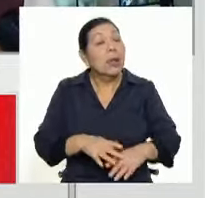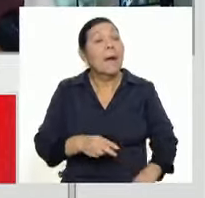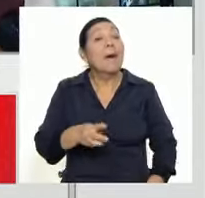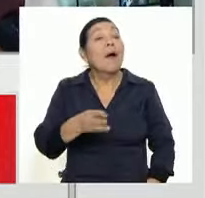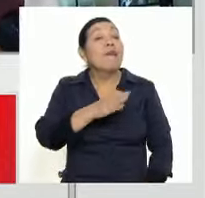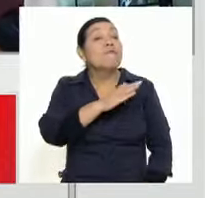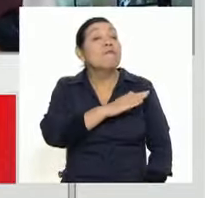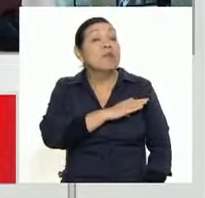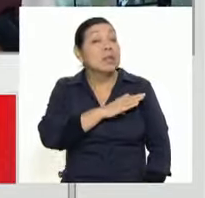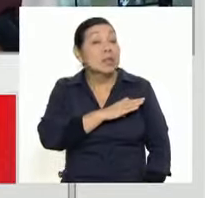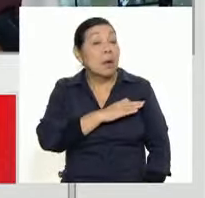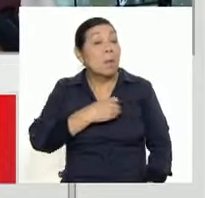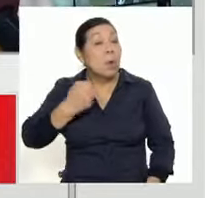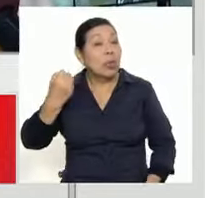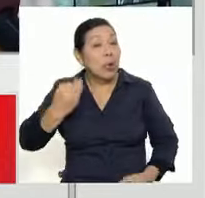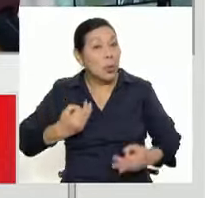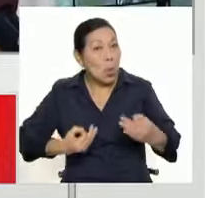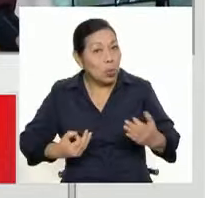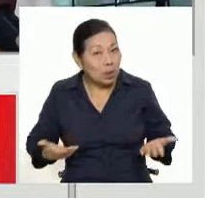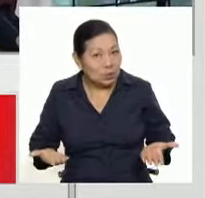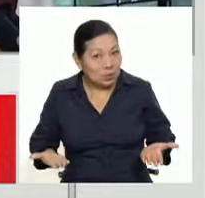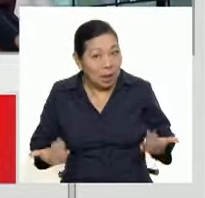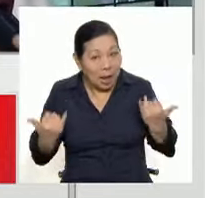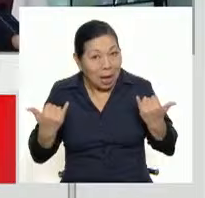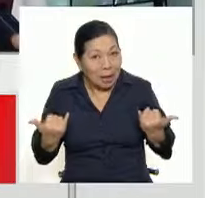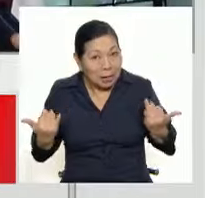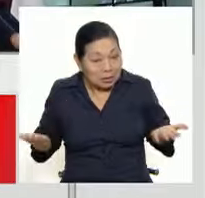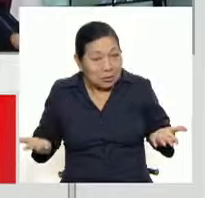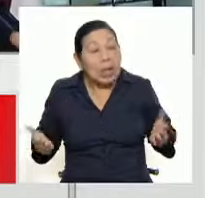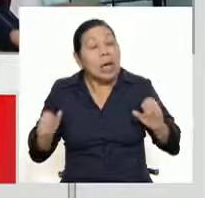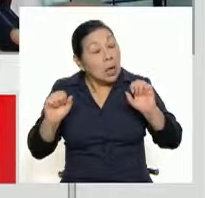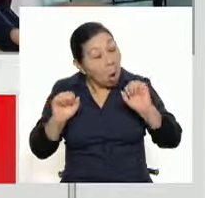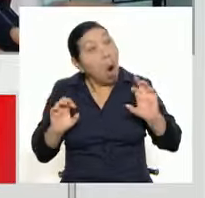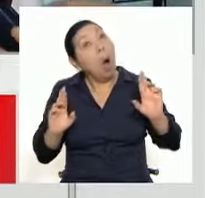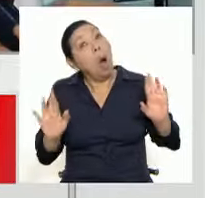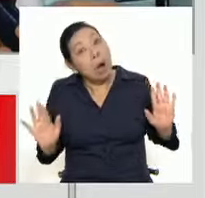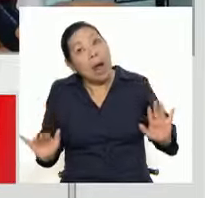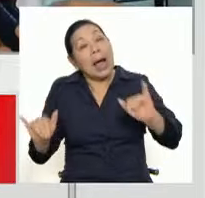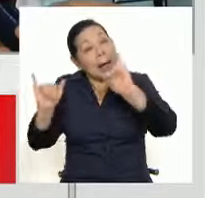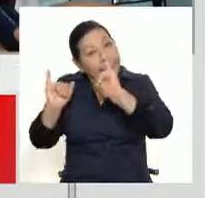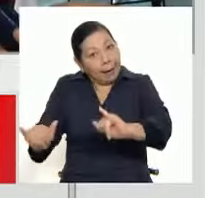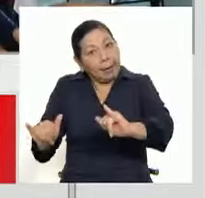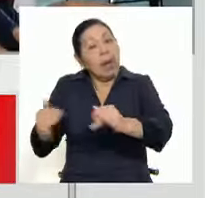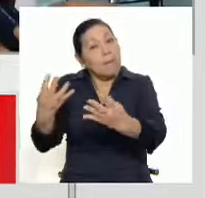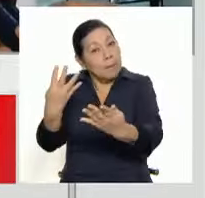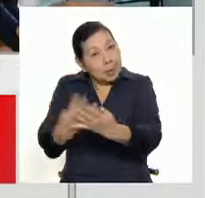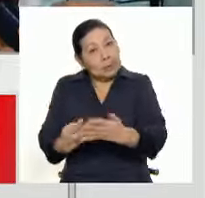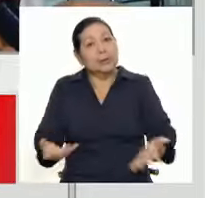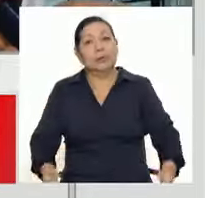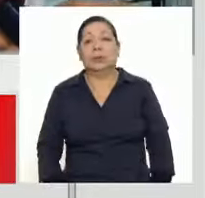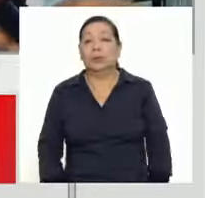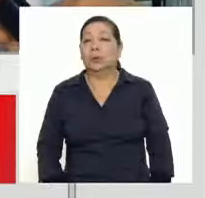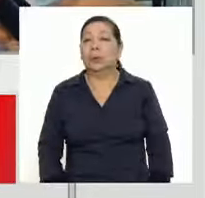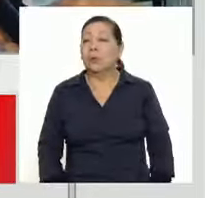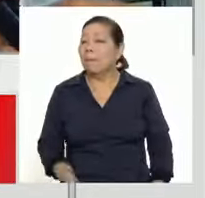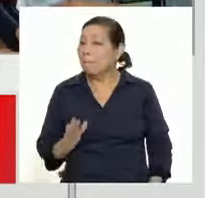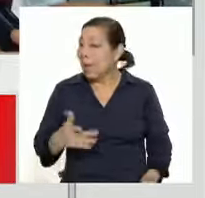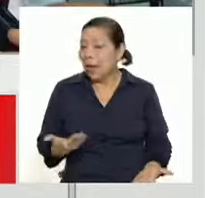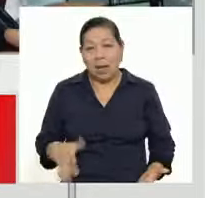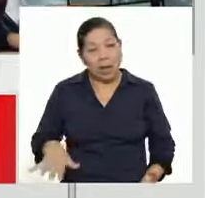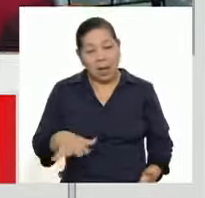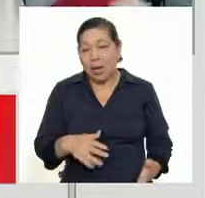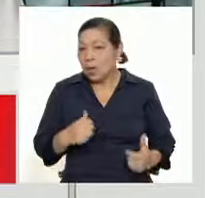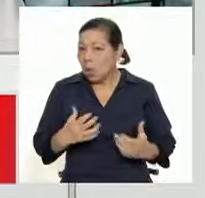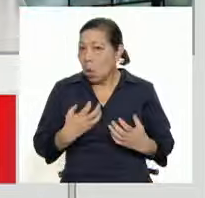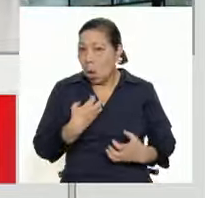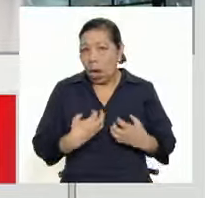Ministerio Público y el Poder Judicial realmente en esta oportunidad, sí, esperemos que lo pongan en el lugar que corresponde para que deje de hacer tanto daño acá a la población del